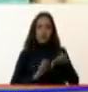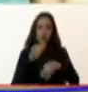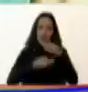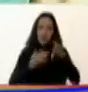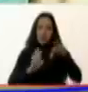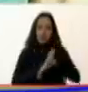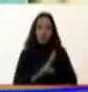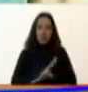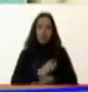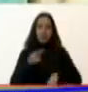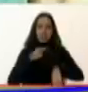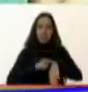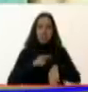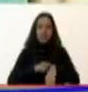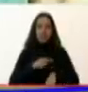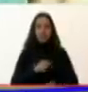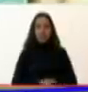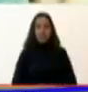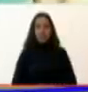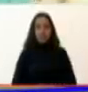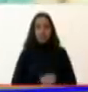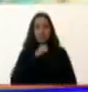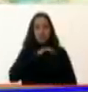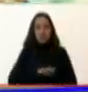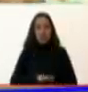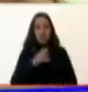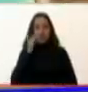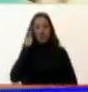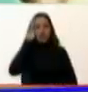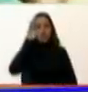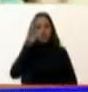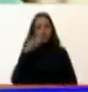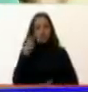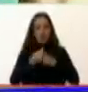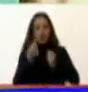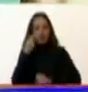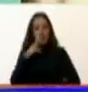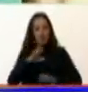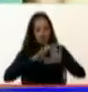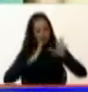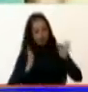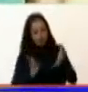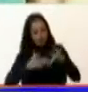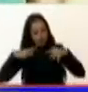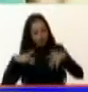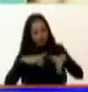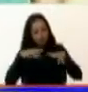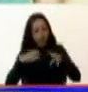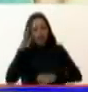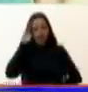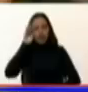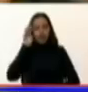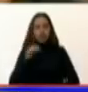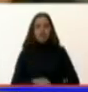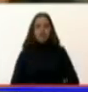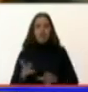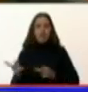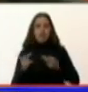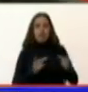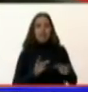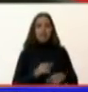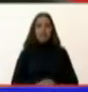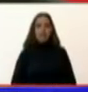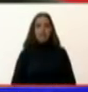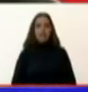y el futuro. Ramonet, ¿cómo ves tú en tu bola de cristal el futuro? Bienvenido siempre, querido compañero. Muchas